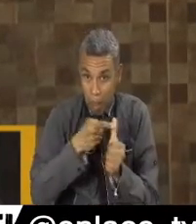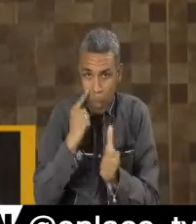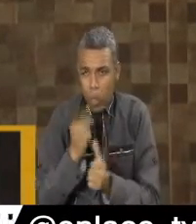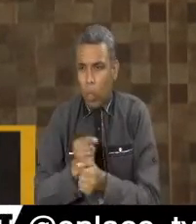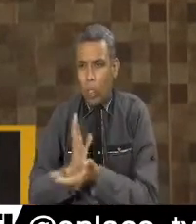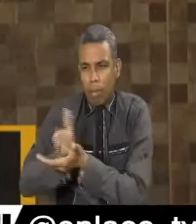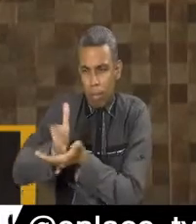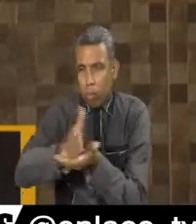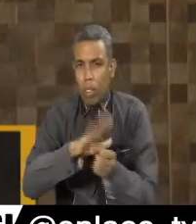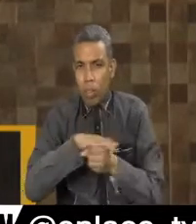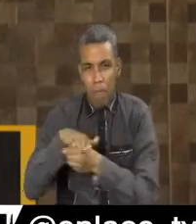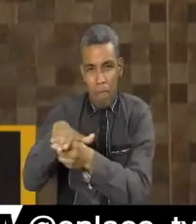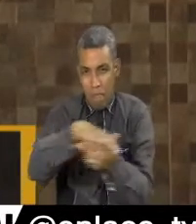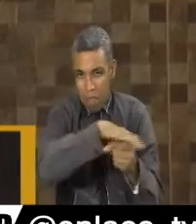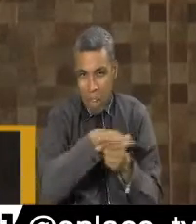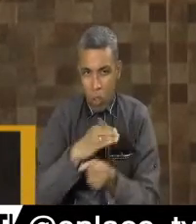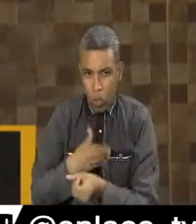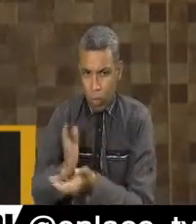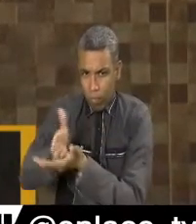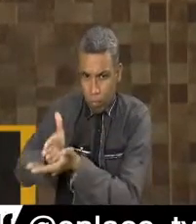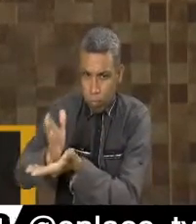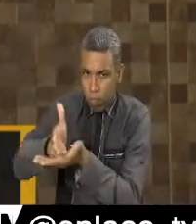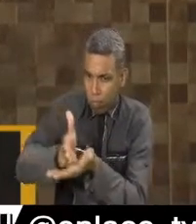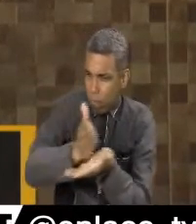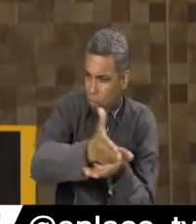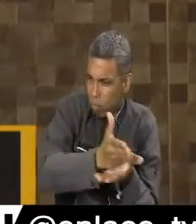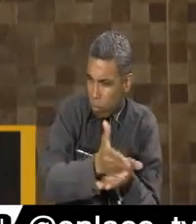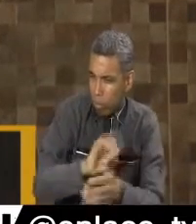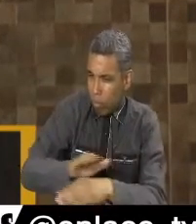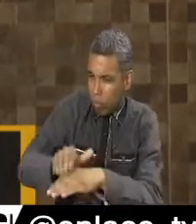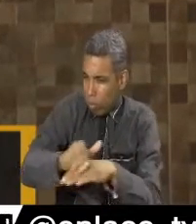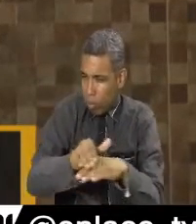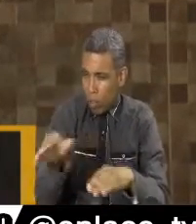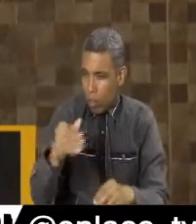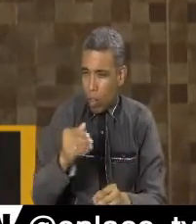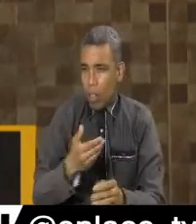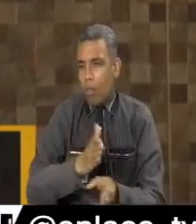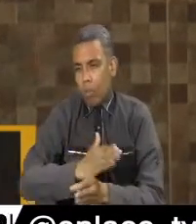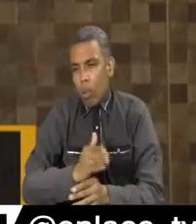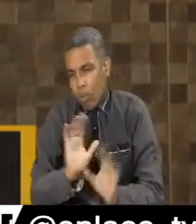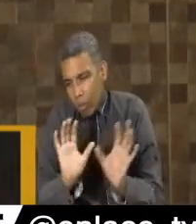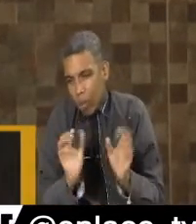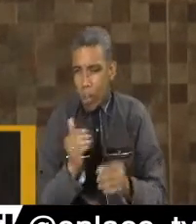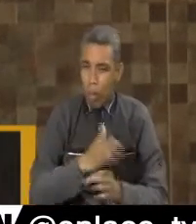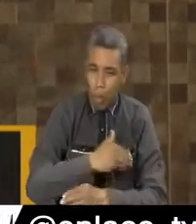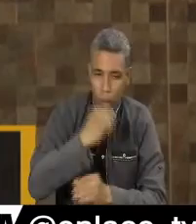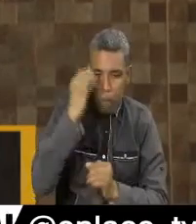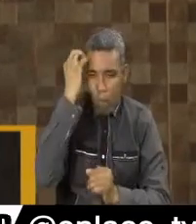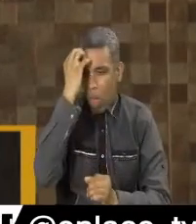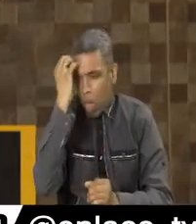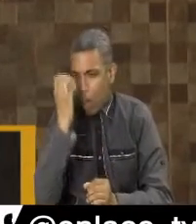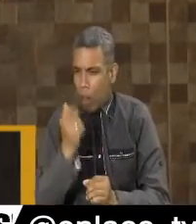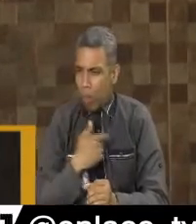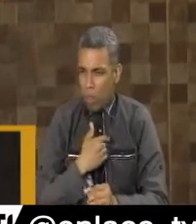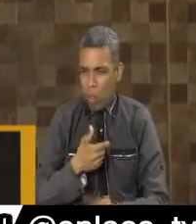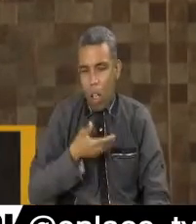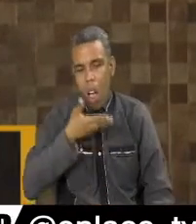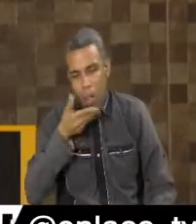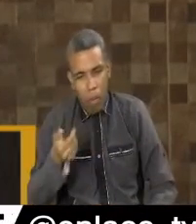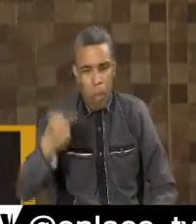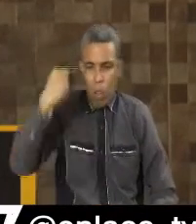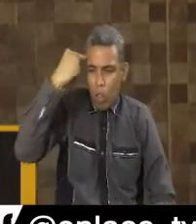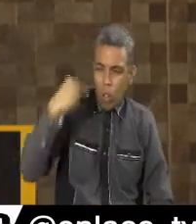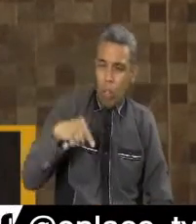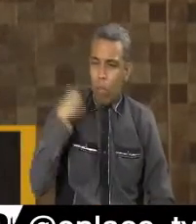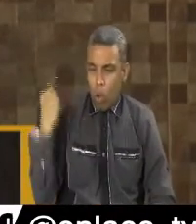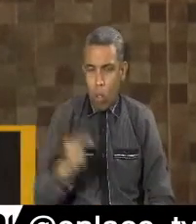nuestros barranqueños para que tomen una mejor decisión frente a las situaciones negativas que viven diariamente. Por eso se nos hace importante